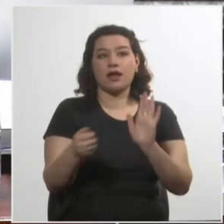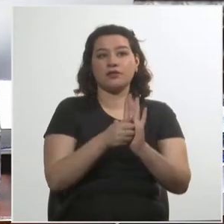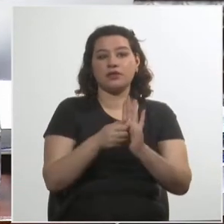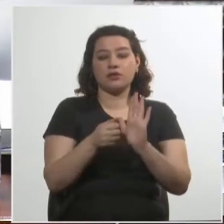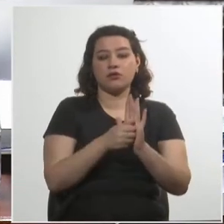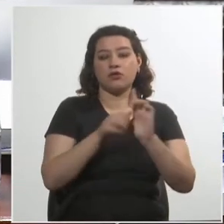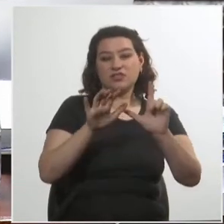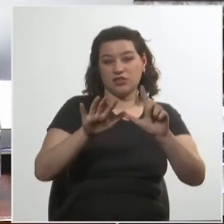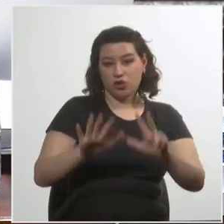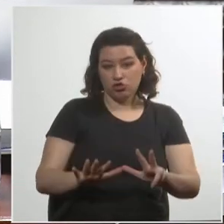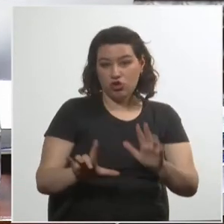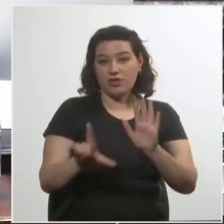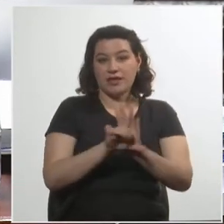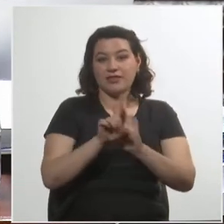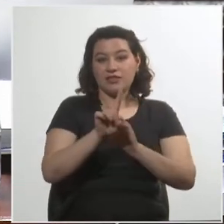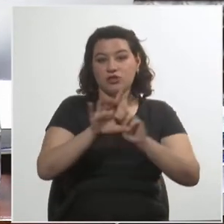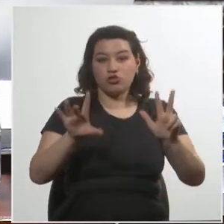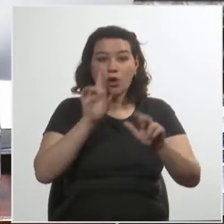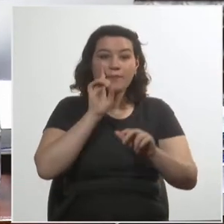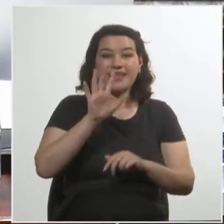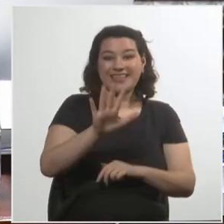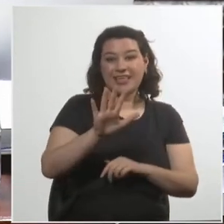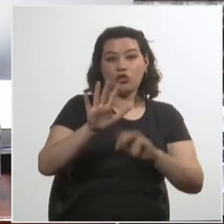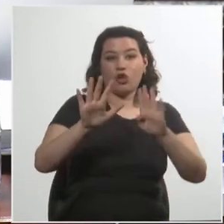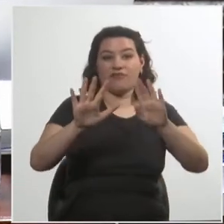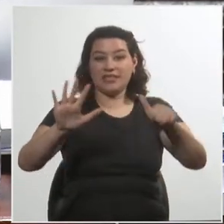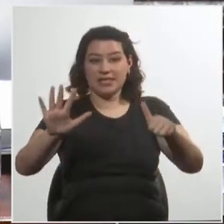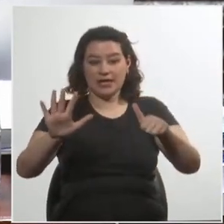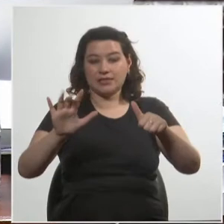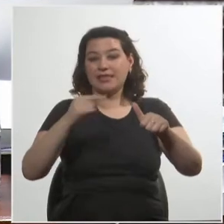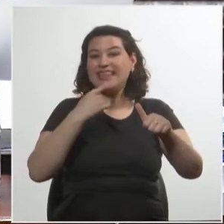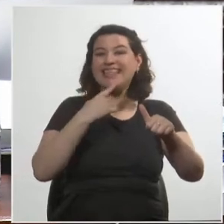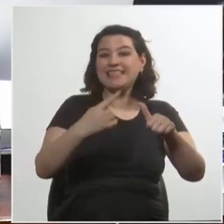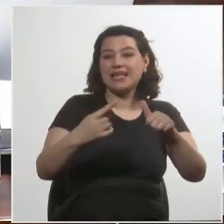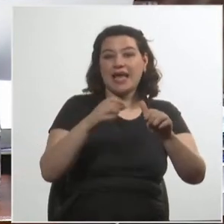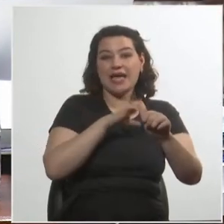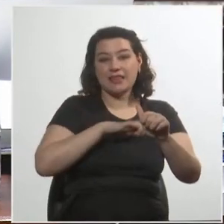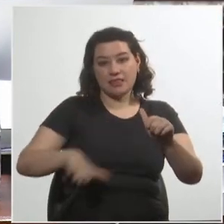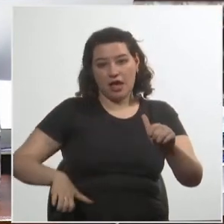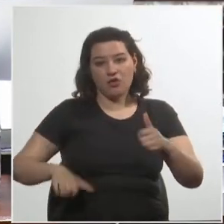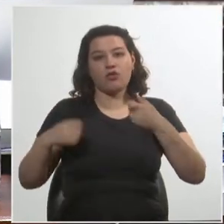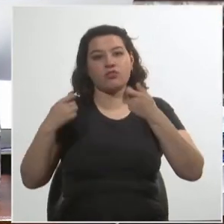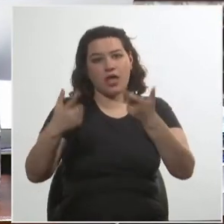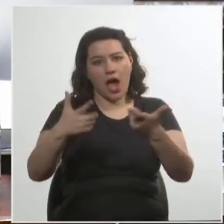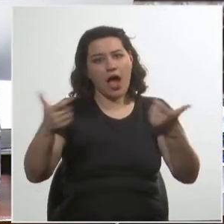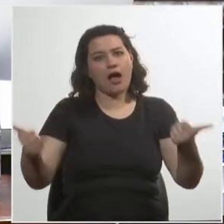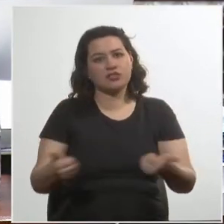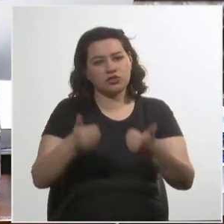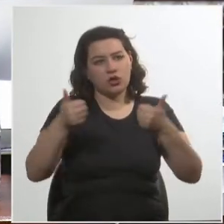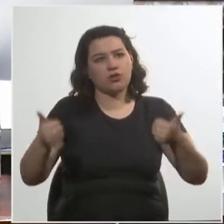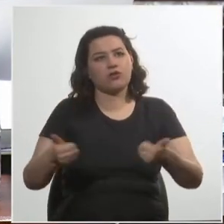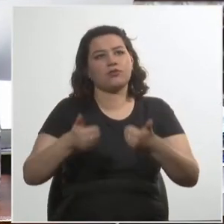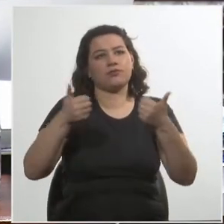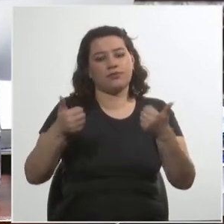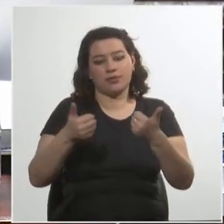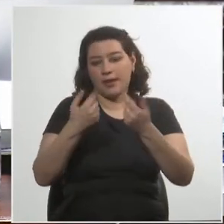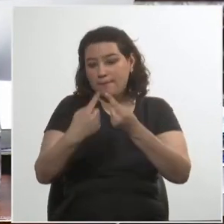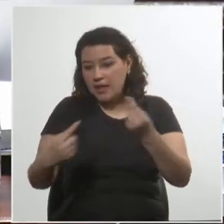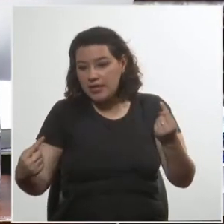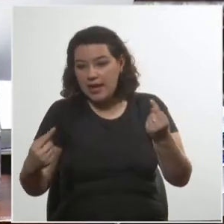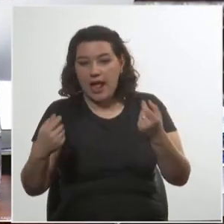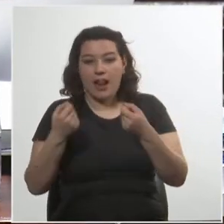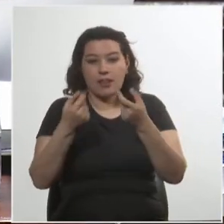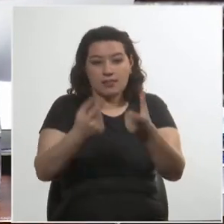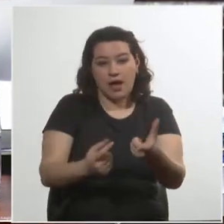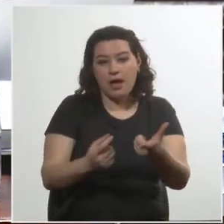artículos 7 y 8 de la ley 18.596 dicen que el estado promoverá acciones de acciones materiales o